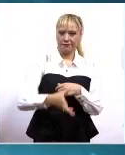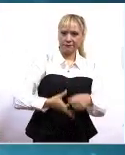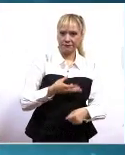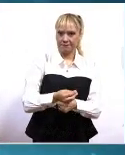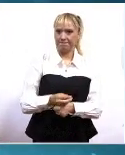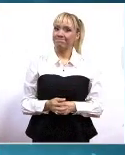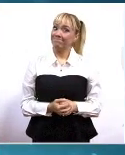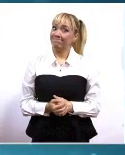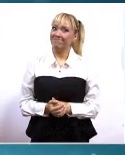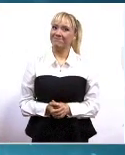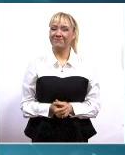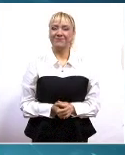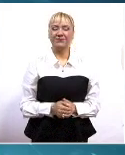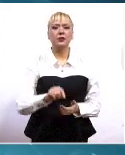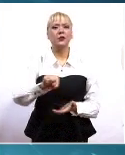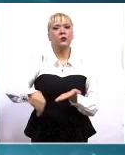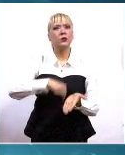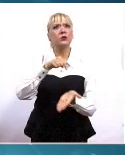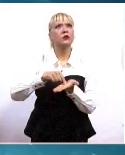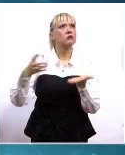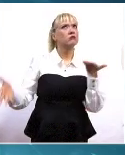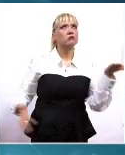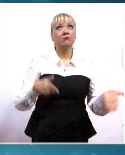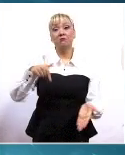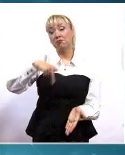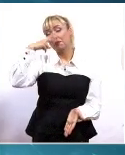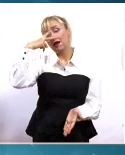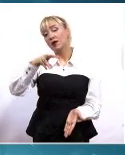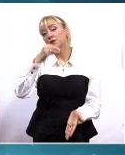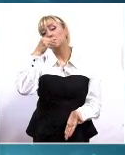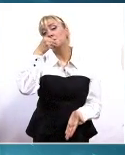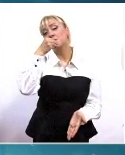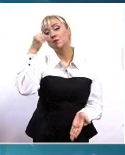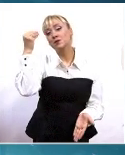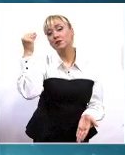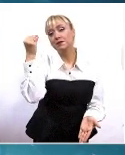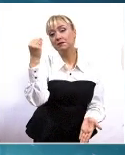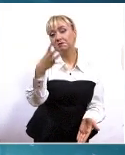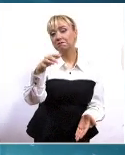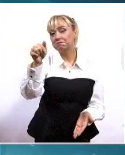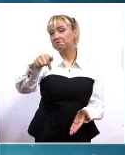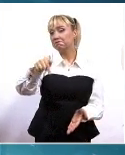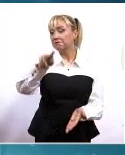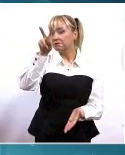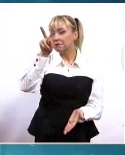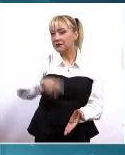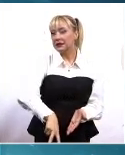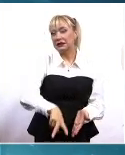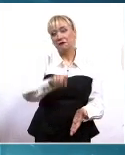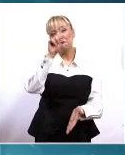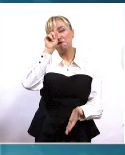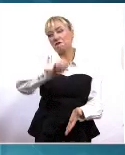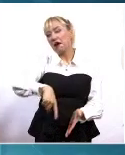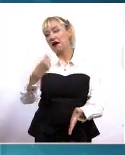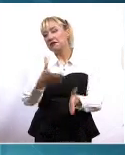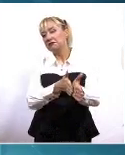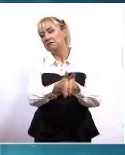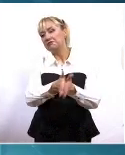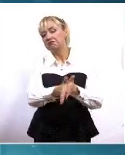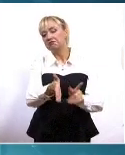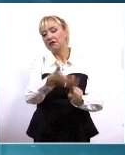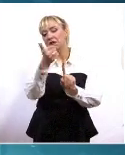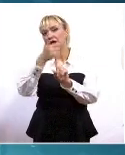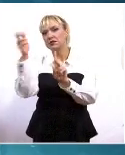Por su ubicación geográfica, México es el lugar ideal para recibir y producir víctimas de trata y tratantes.